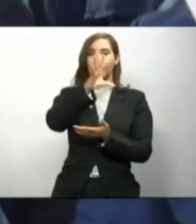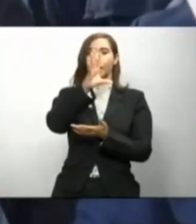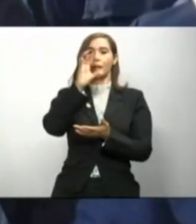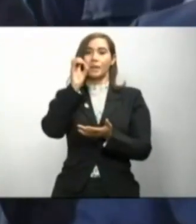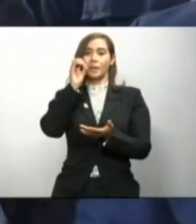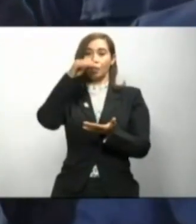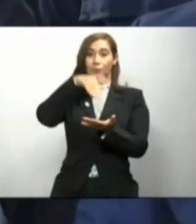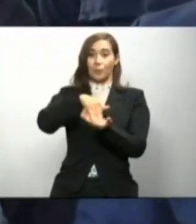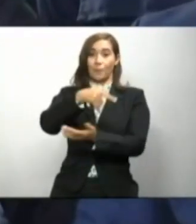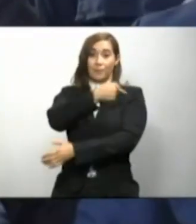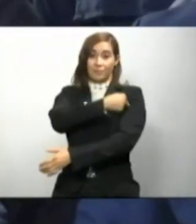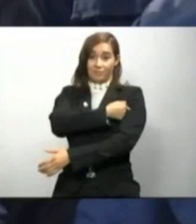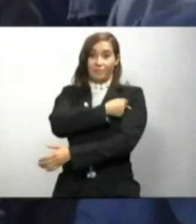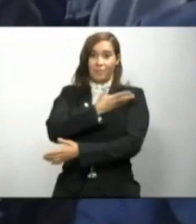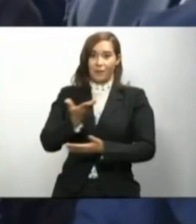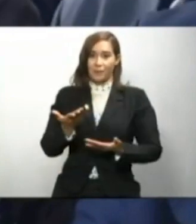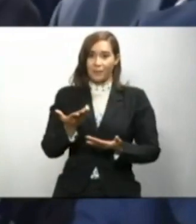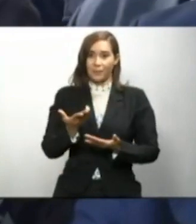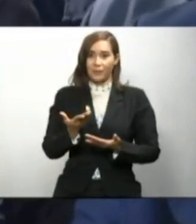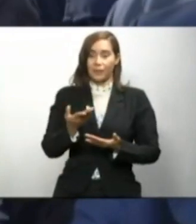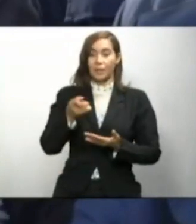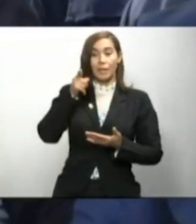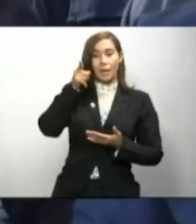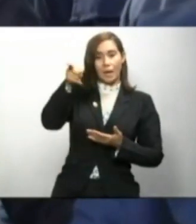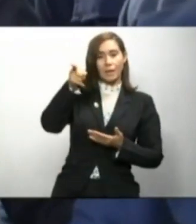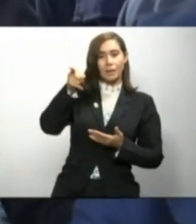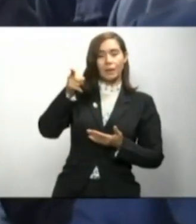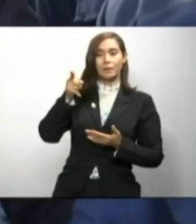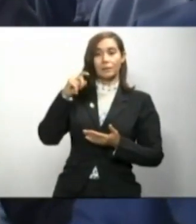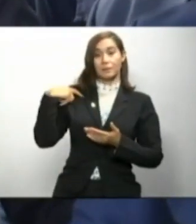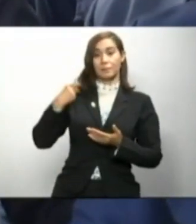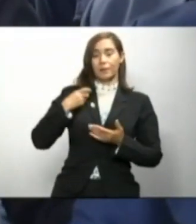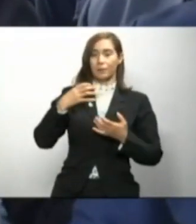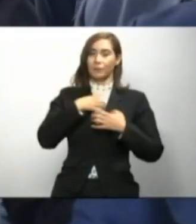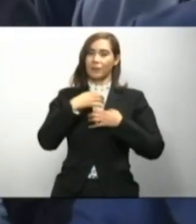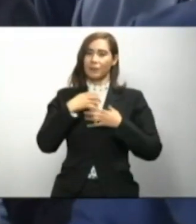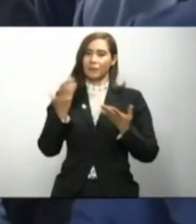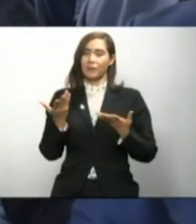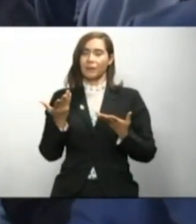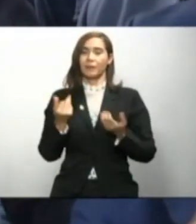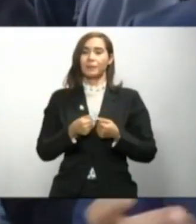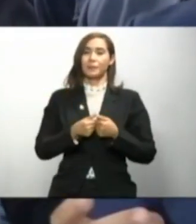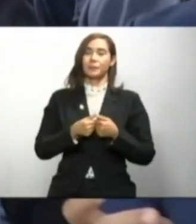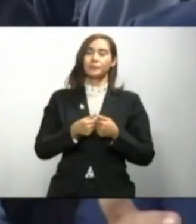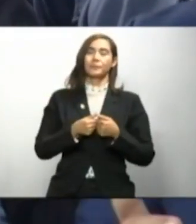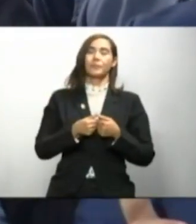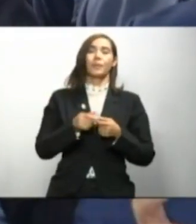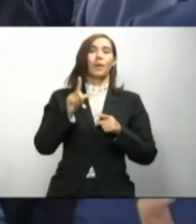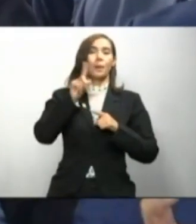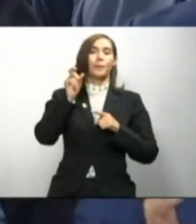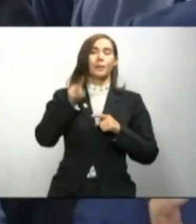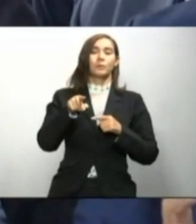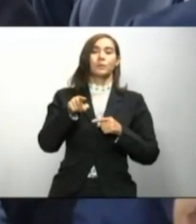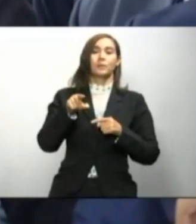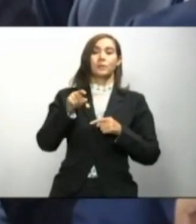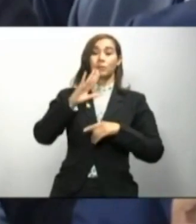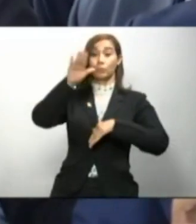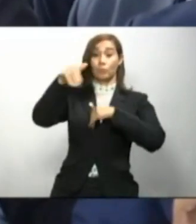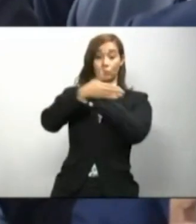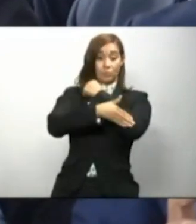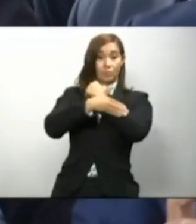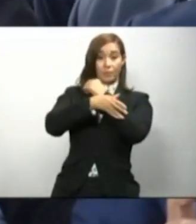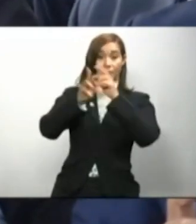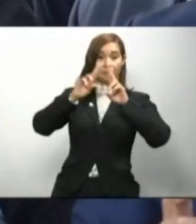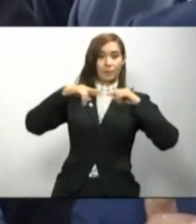estuvo quejando de que no acaparen las vacunas la pregunta es la siguiente entre los países que estaban allá y